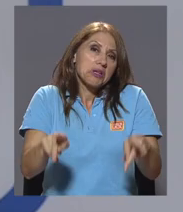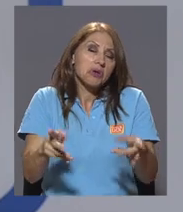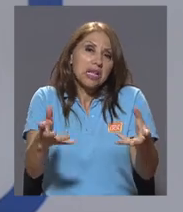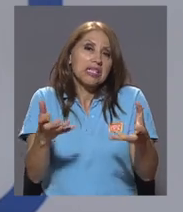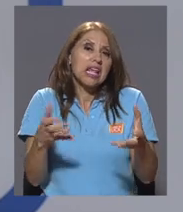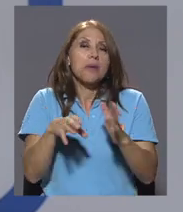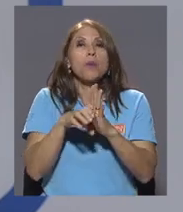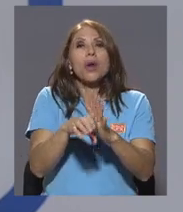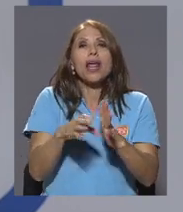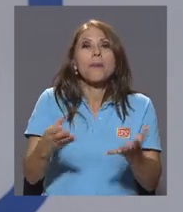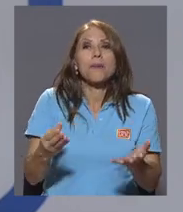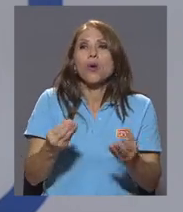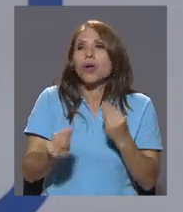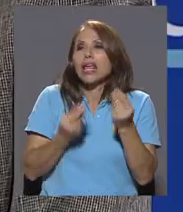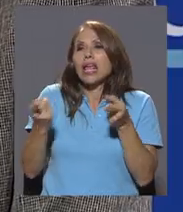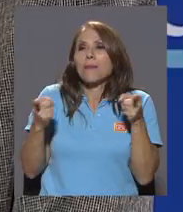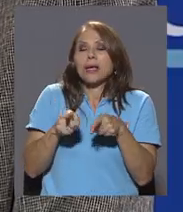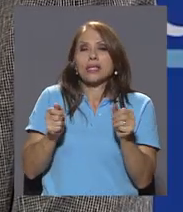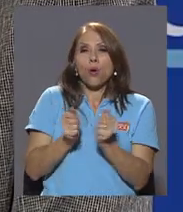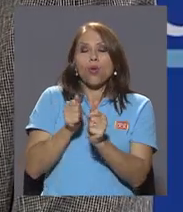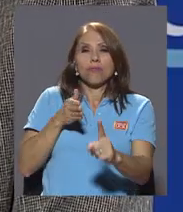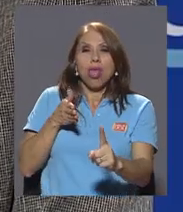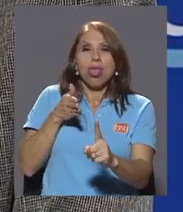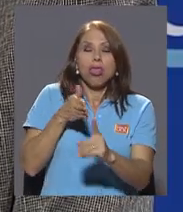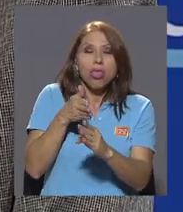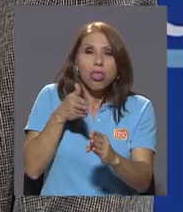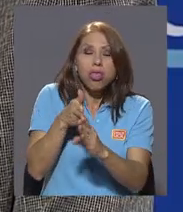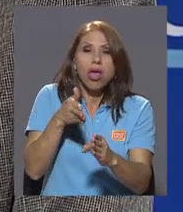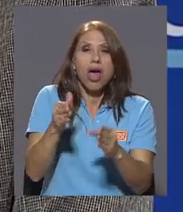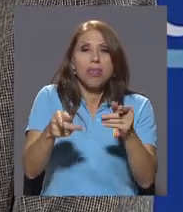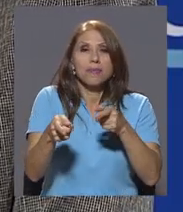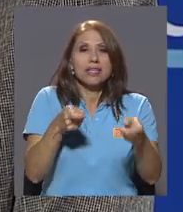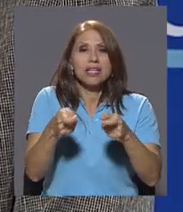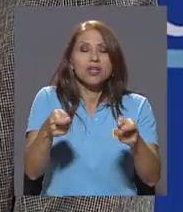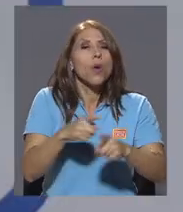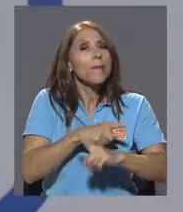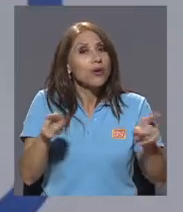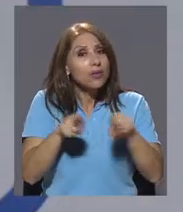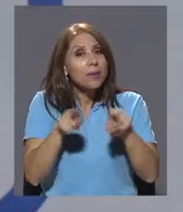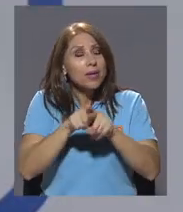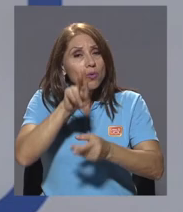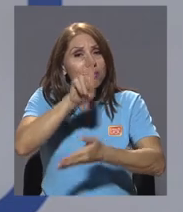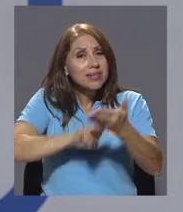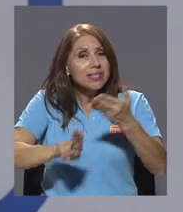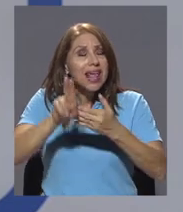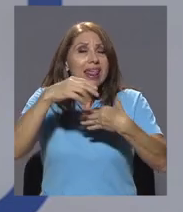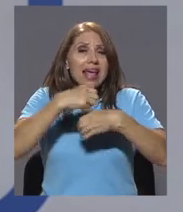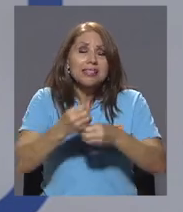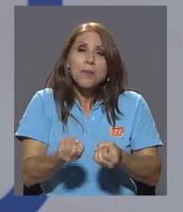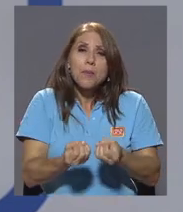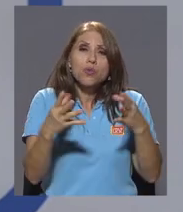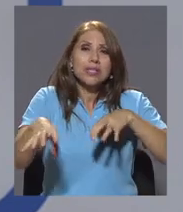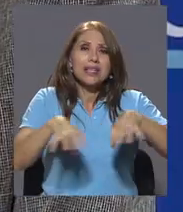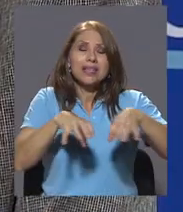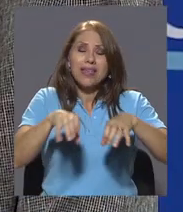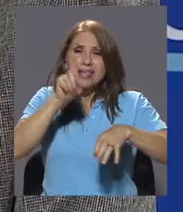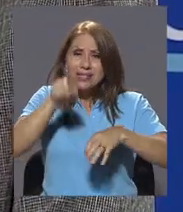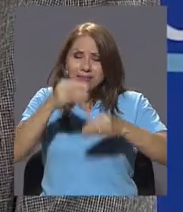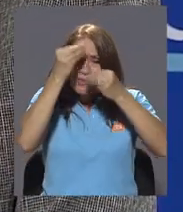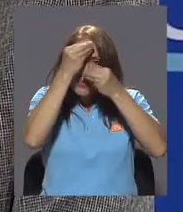efecto de la administración pero también la universidad hace muchas otras actividades que es importantísimo que se lleguen a difundir de forma apropiada